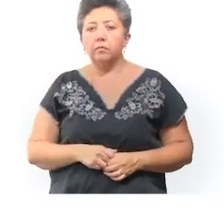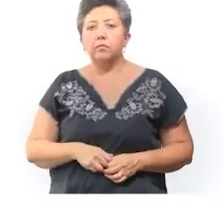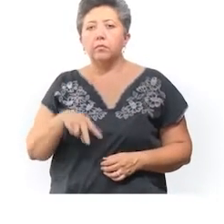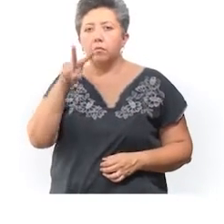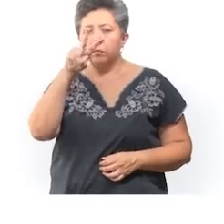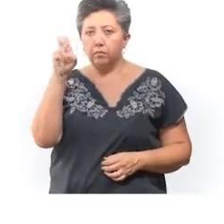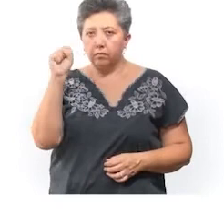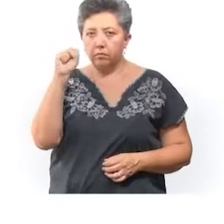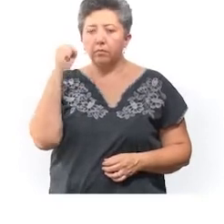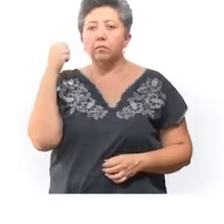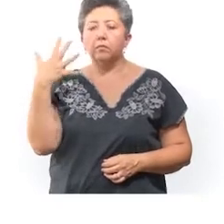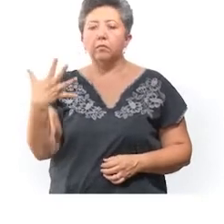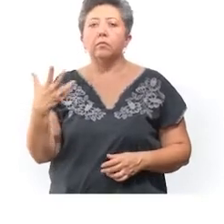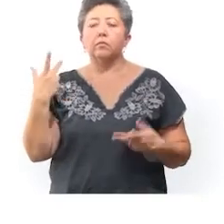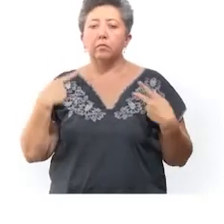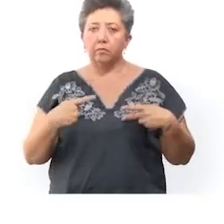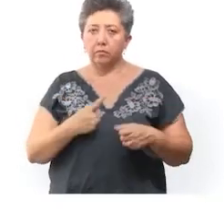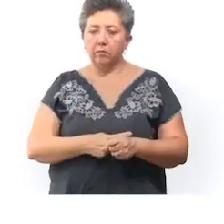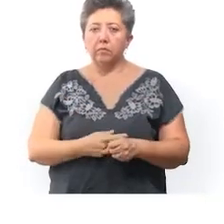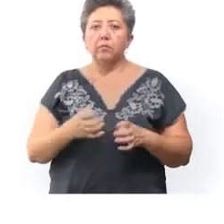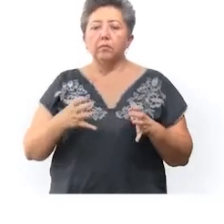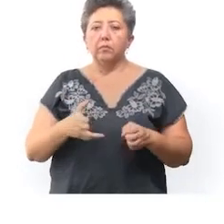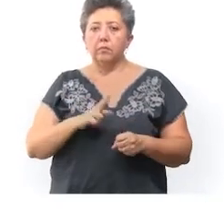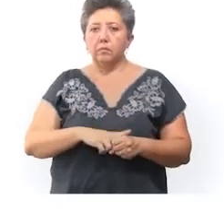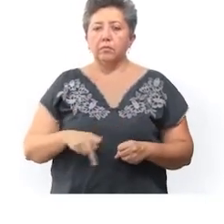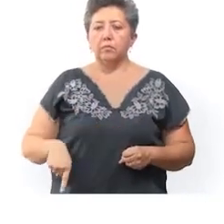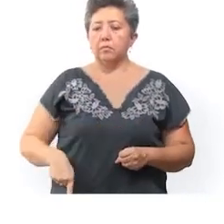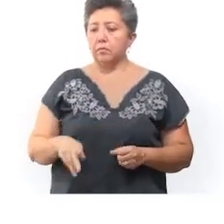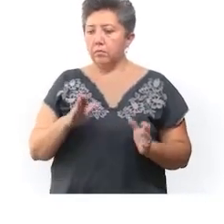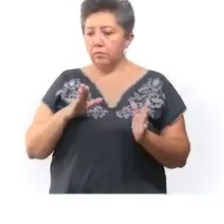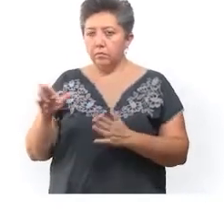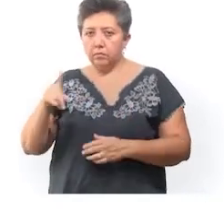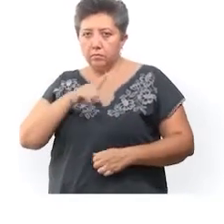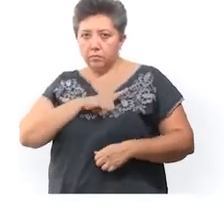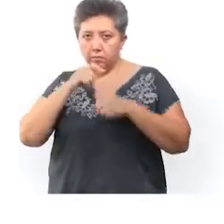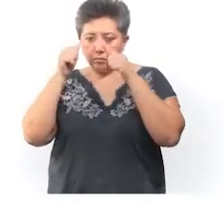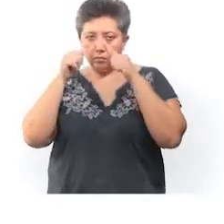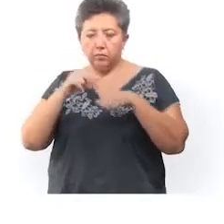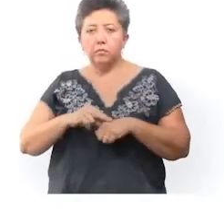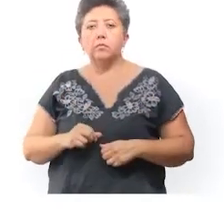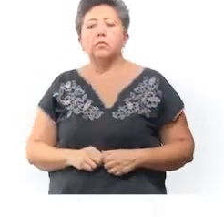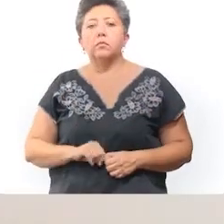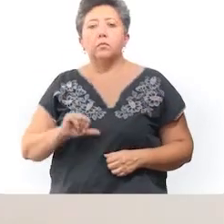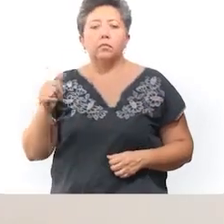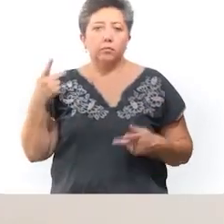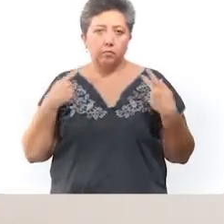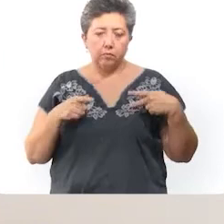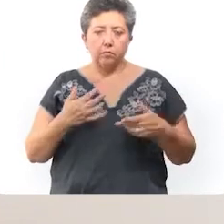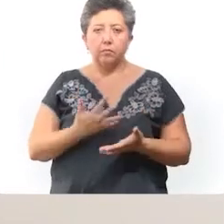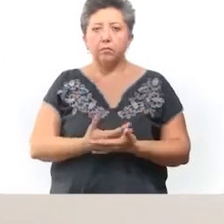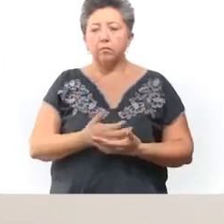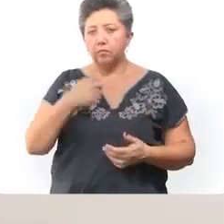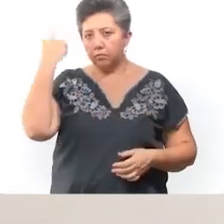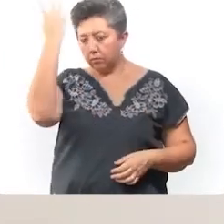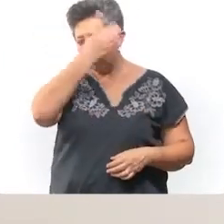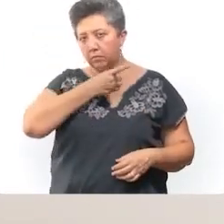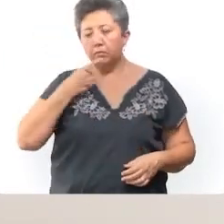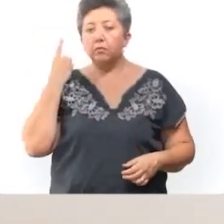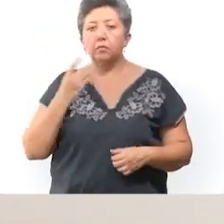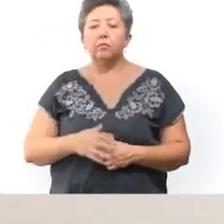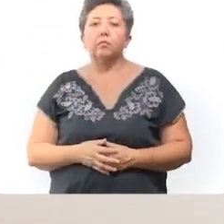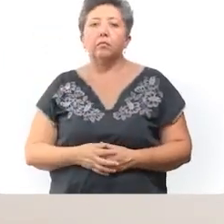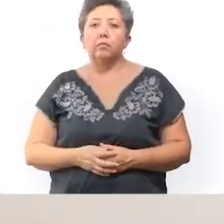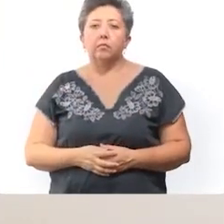mencionó, 265 de los casos positivos están en hospitales públicos y en aislamiento total. Hay otros pacientes a la espera